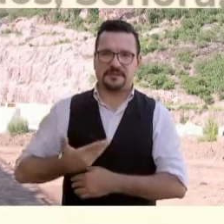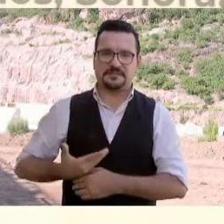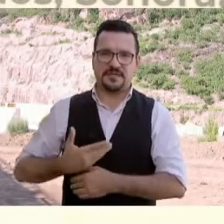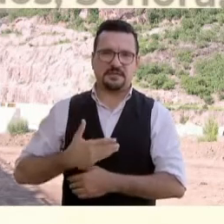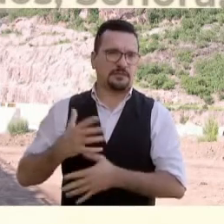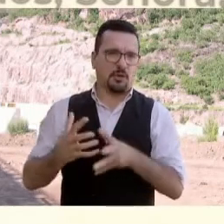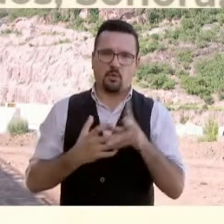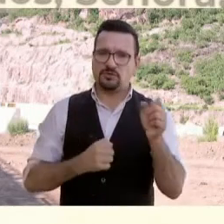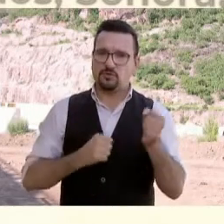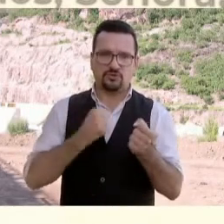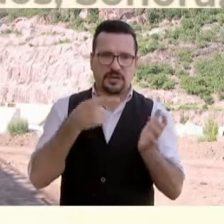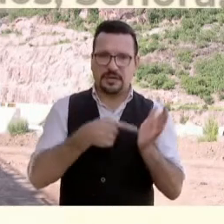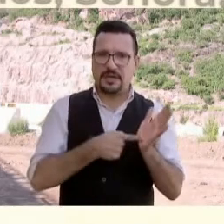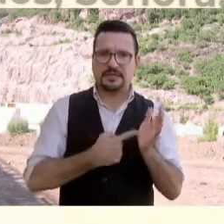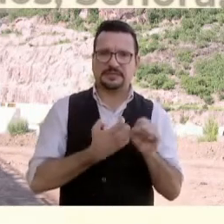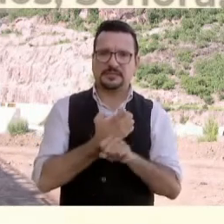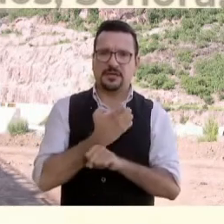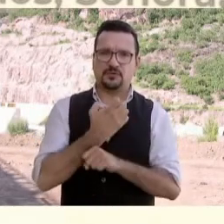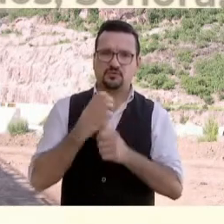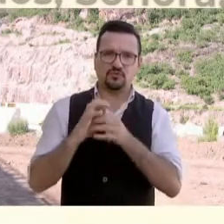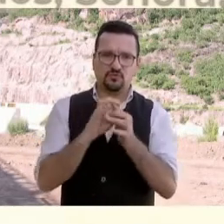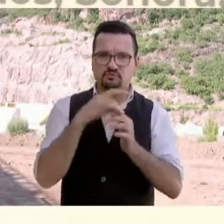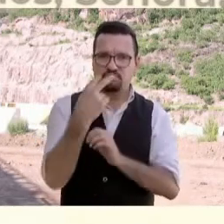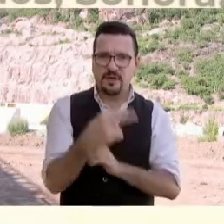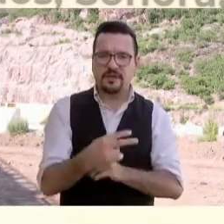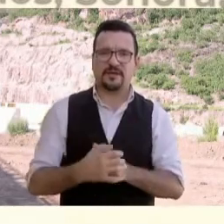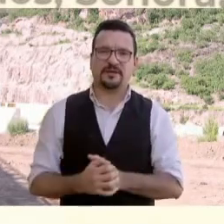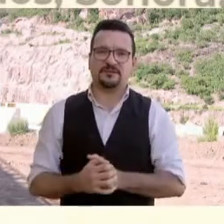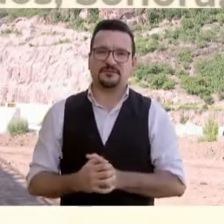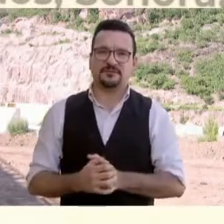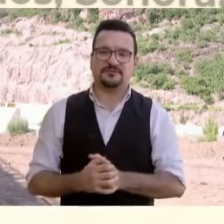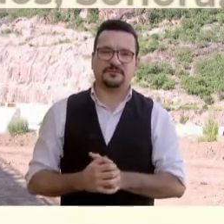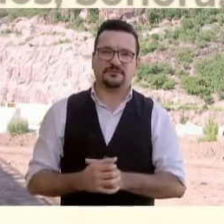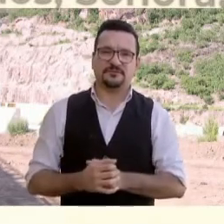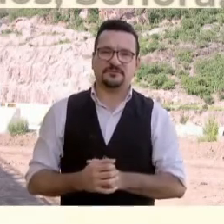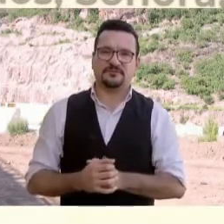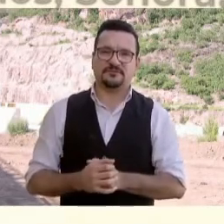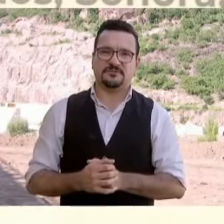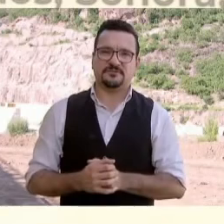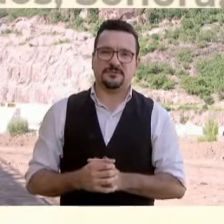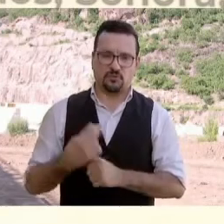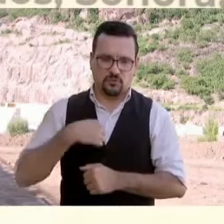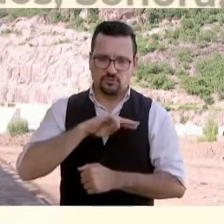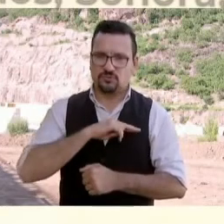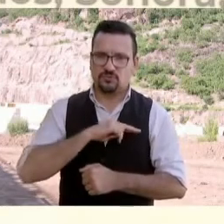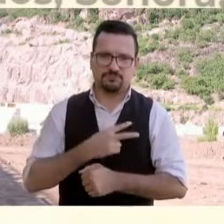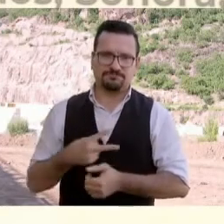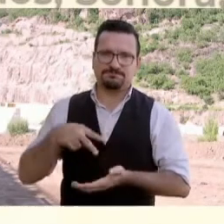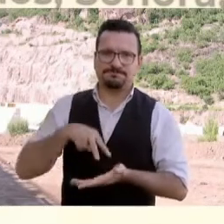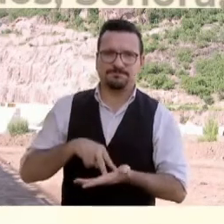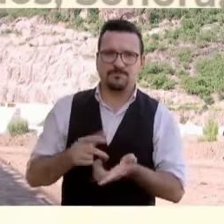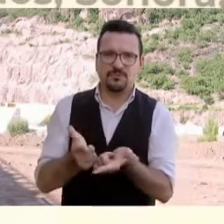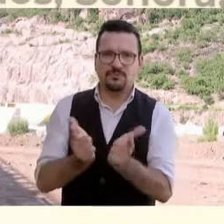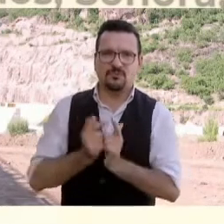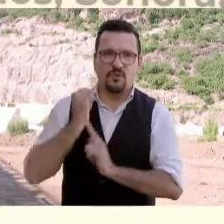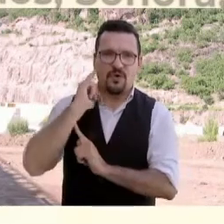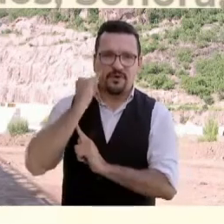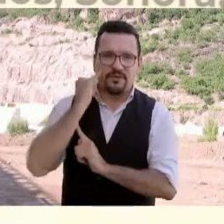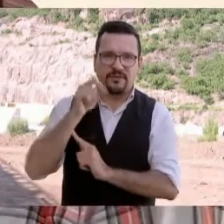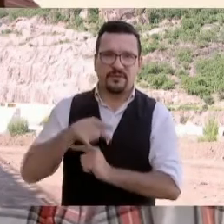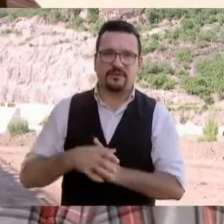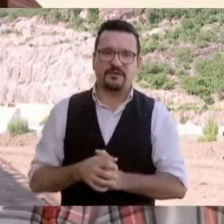constitucional de los estados unidos mexicanos y pues aquí estamos nosotros como pueblos indígenas